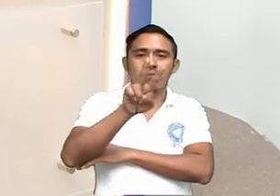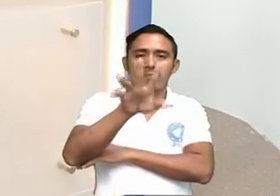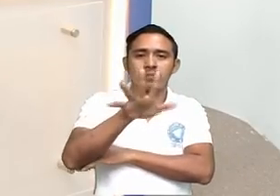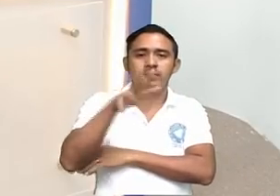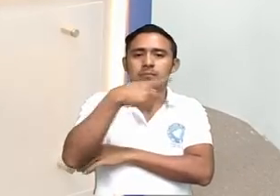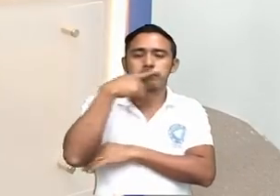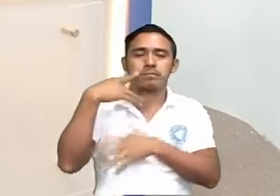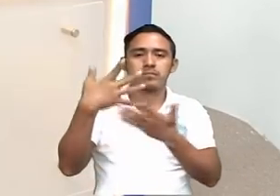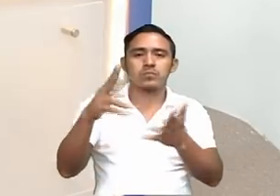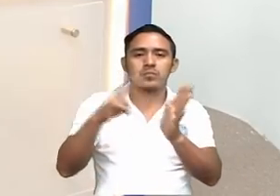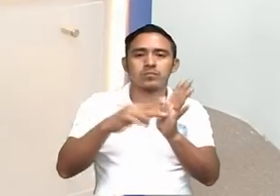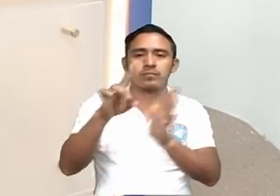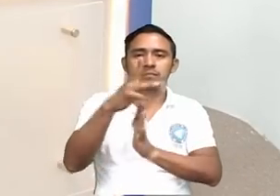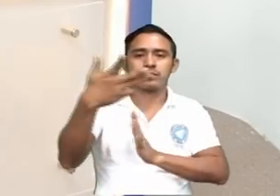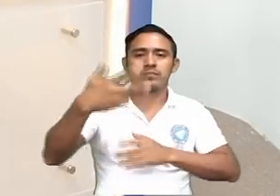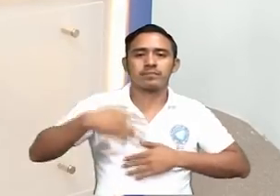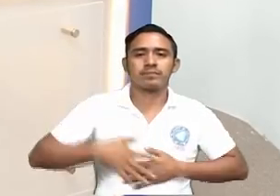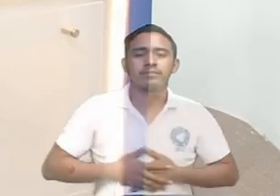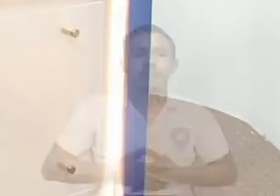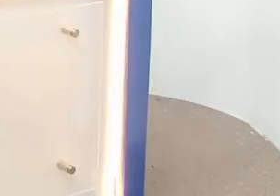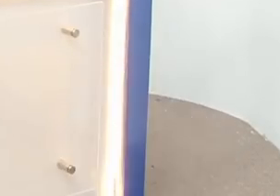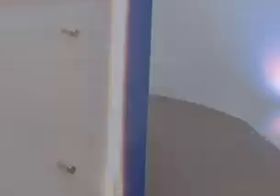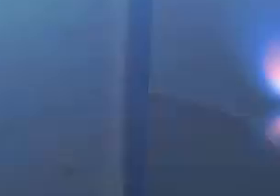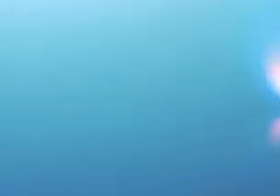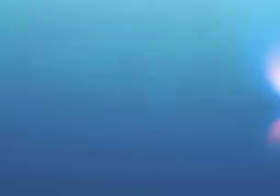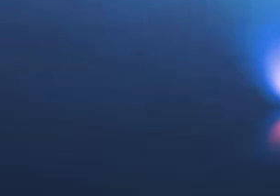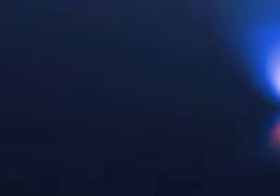25 de junio del año 2019.